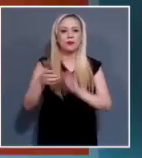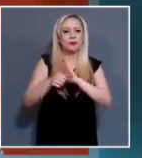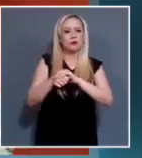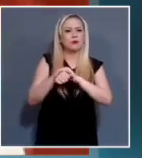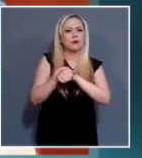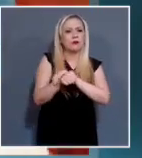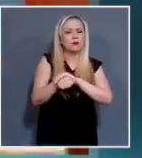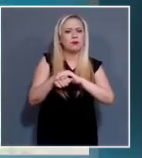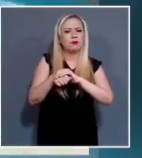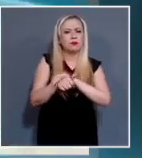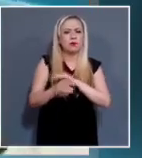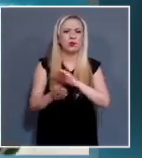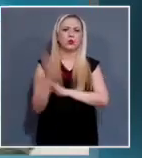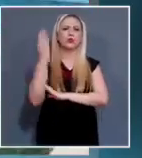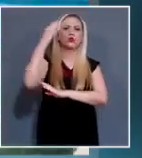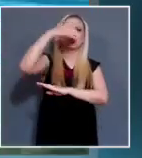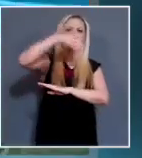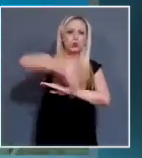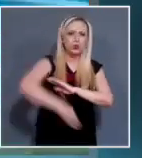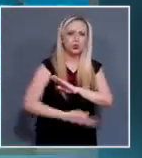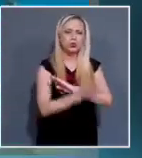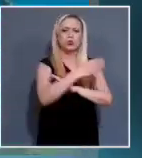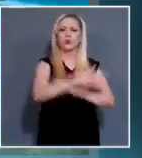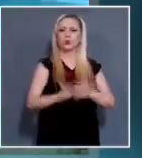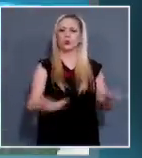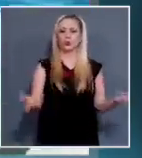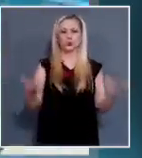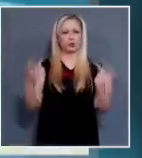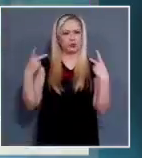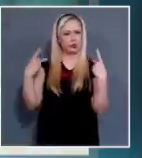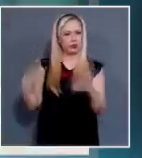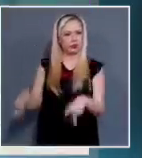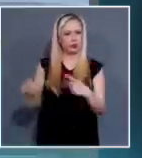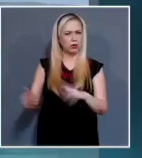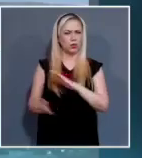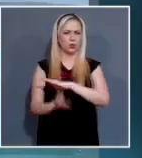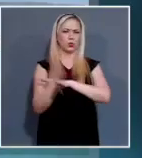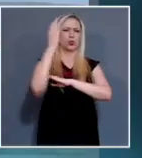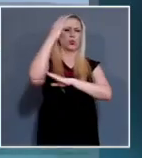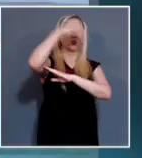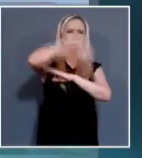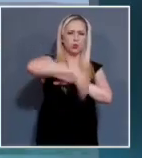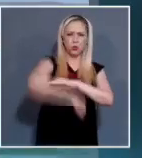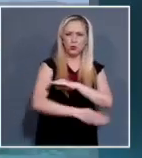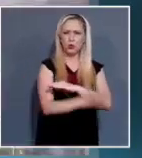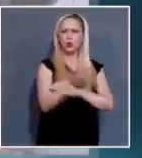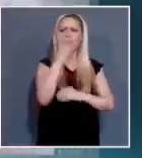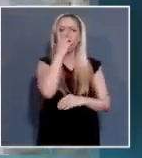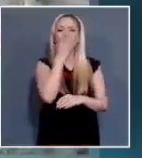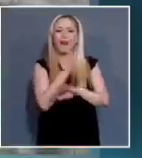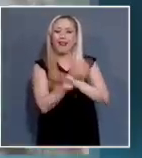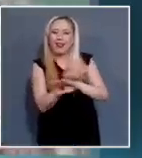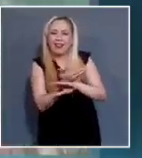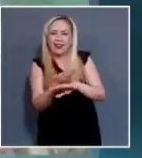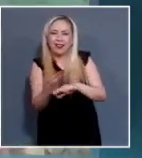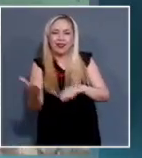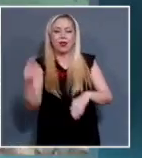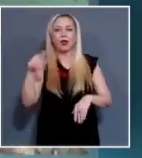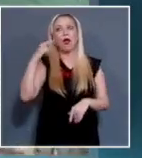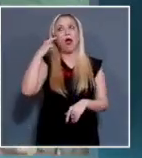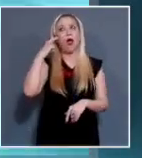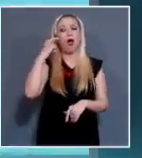directa y negativamente la supervivencia de la vaquita marina, por lo que de aquí al 2 de agosto, el gobierno de Joe